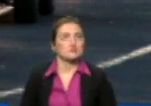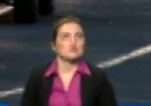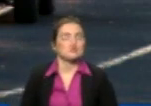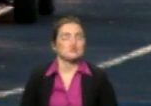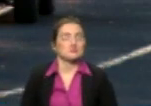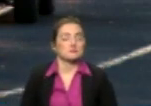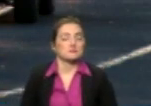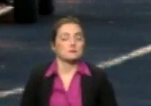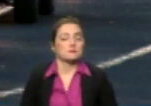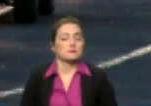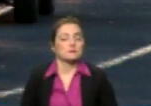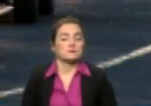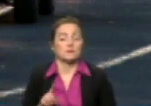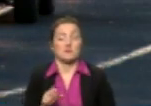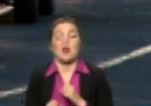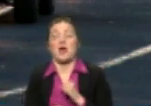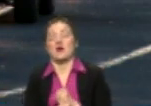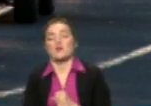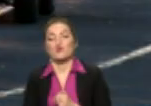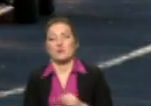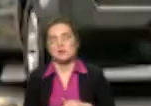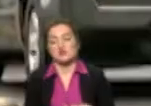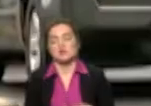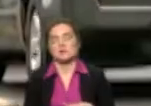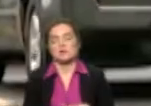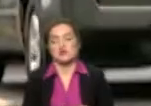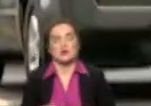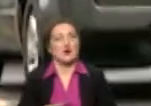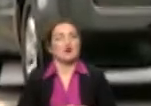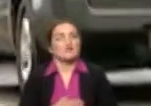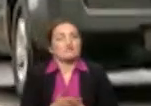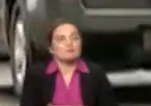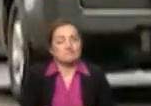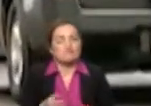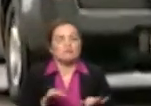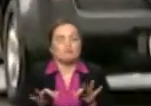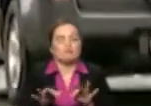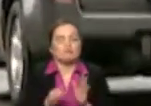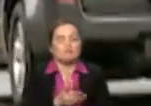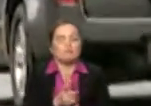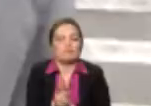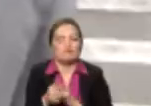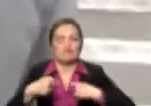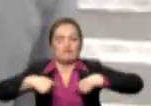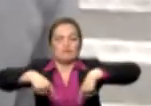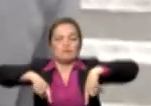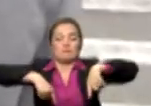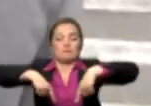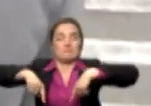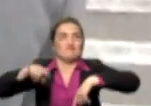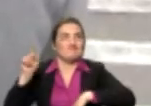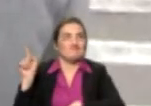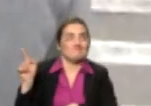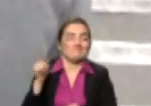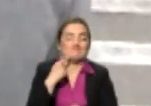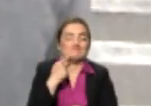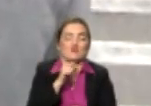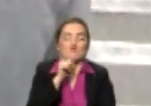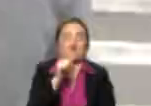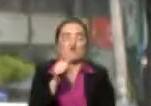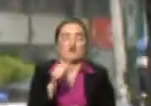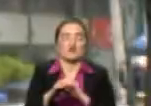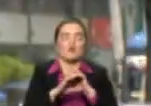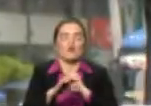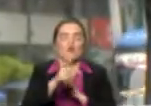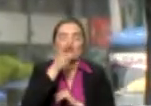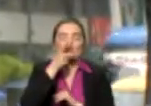172 horas al año en embotellamientos. La causa, según lo explica el experto de movilidad Cristóbal Buendía, es la falta de